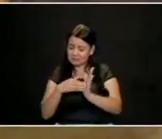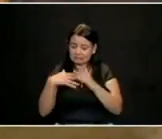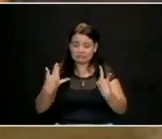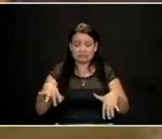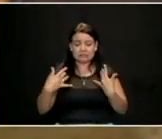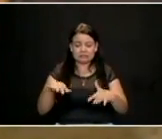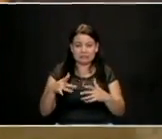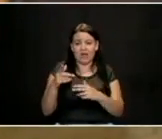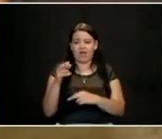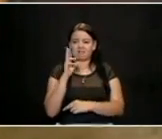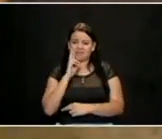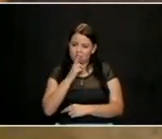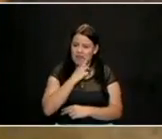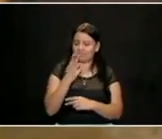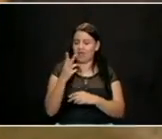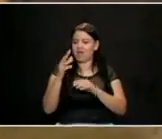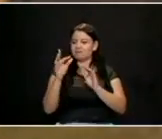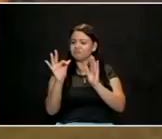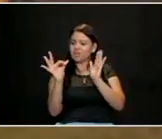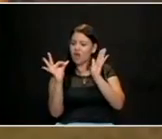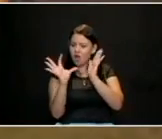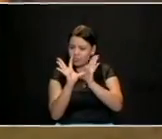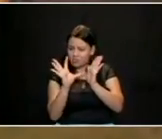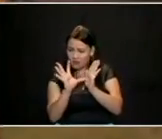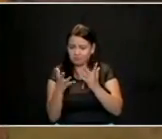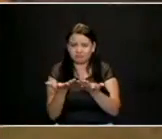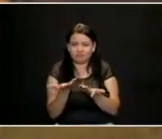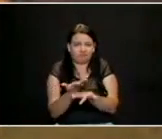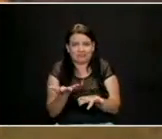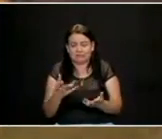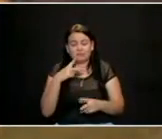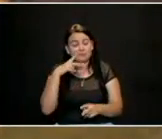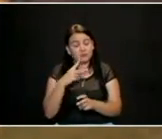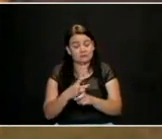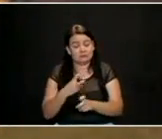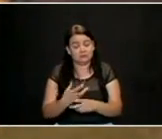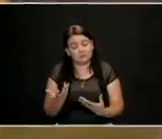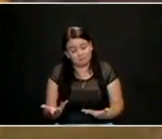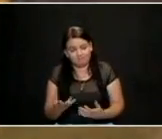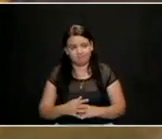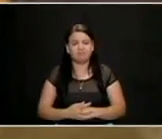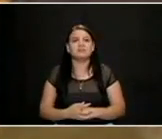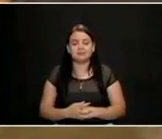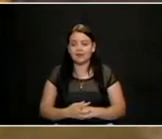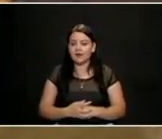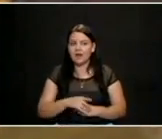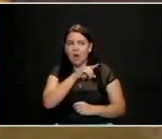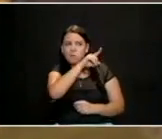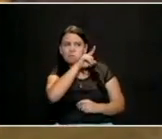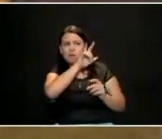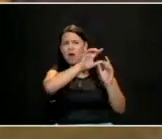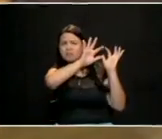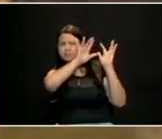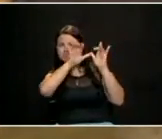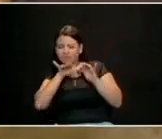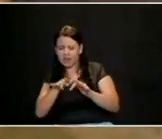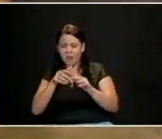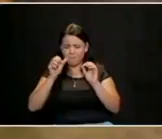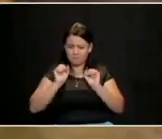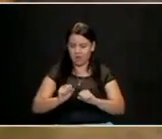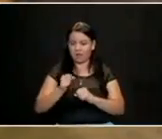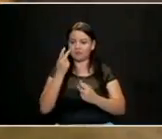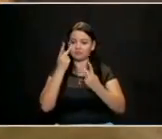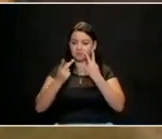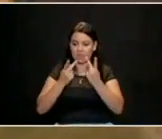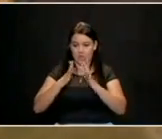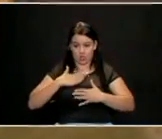los restaurantes de Medellín. Eso es un tema muy relevante. Nosotros tenemos que tener una oferta de talla mundial para que venga turismo de talla mundial. Como alcalde